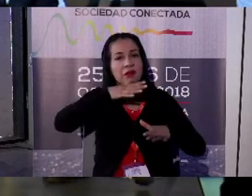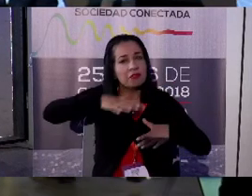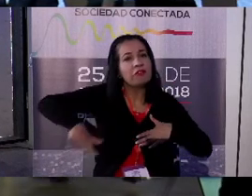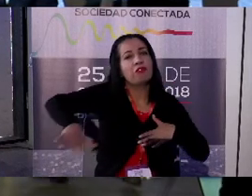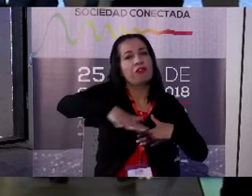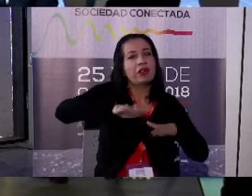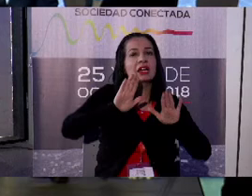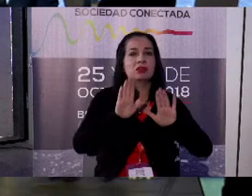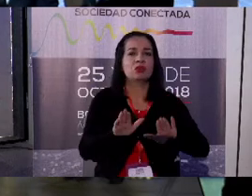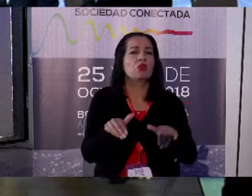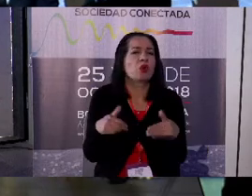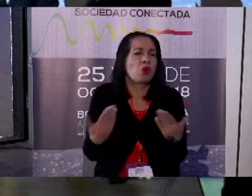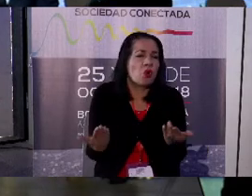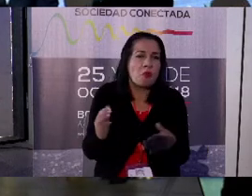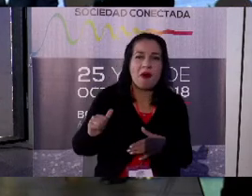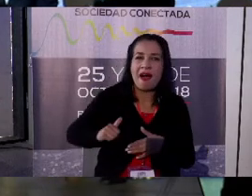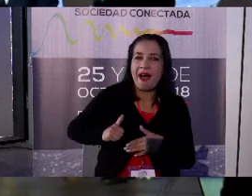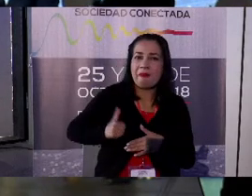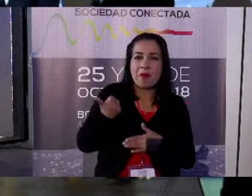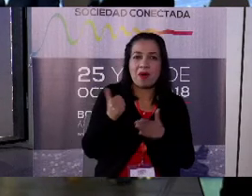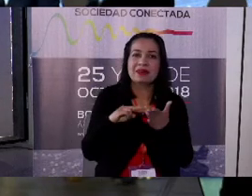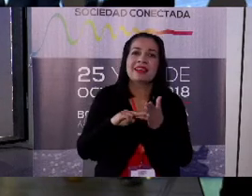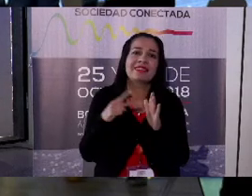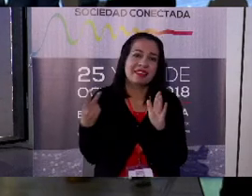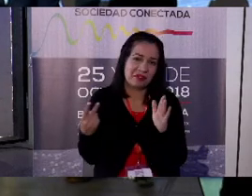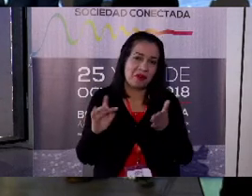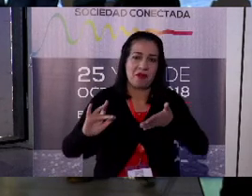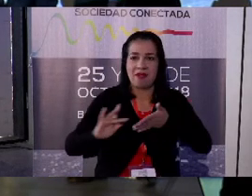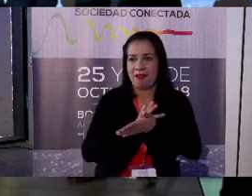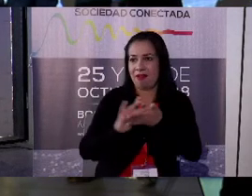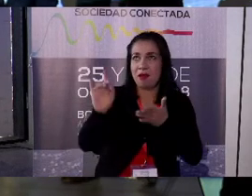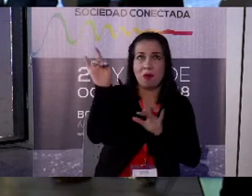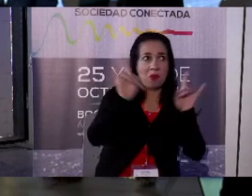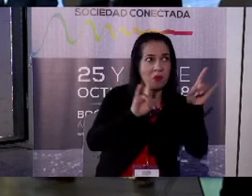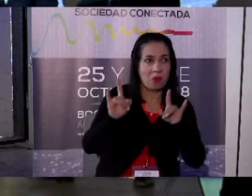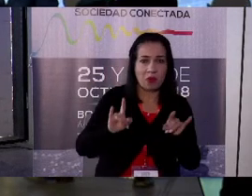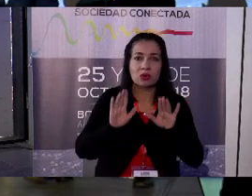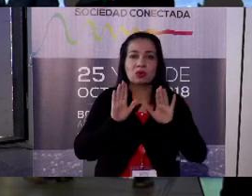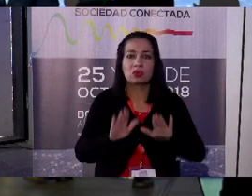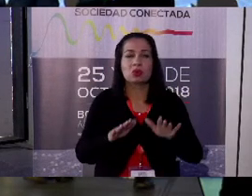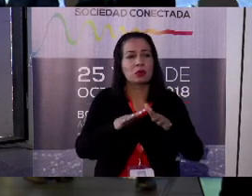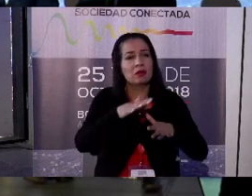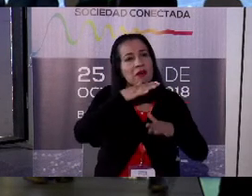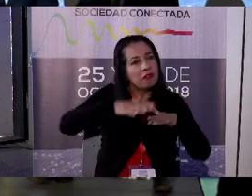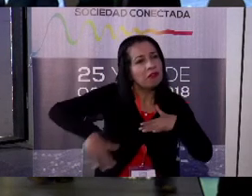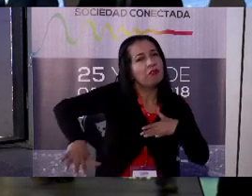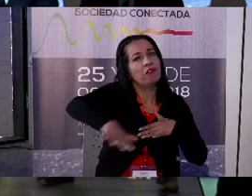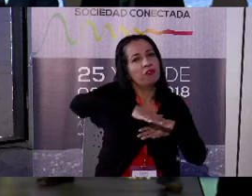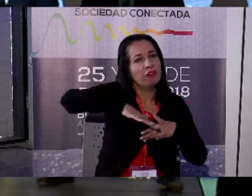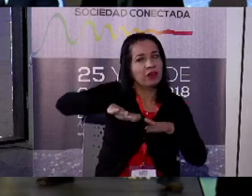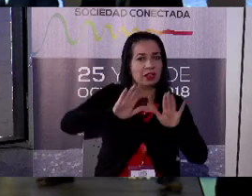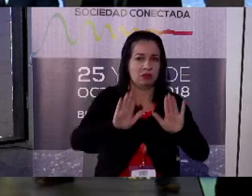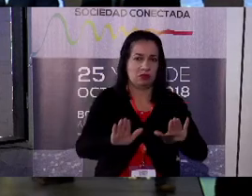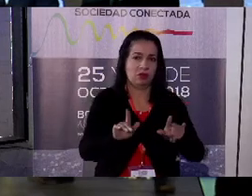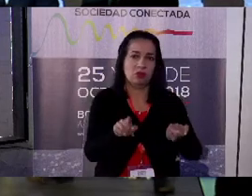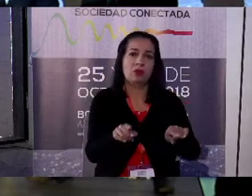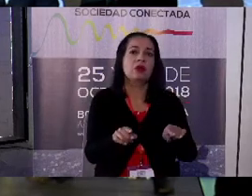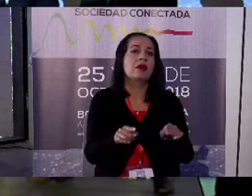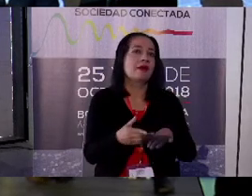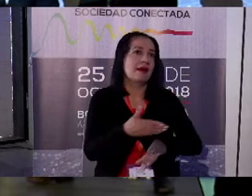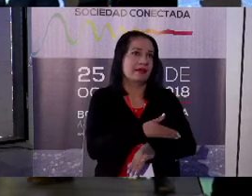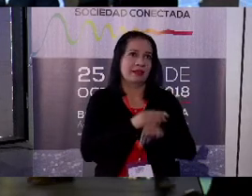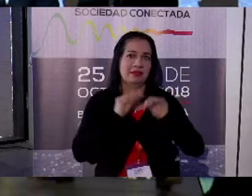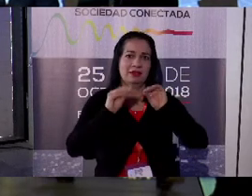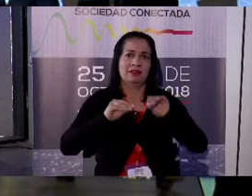ese aprovechamiento de las tecnologías digitales en las zonas Rurales a nivel de cómo nos